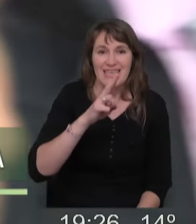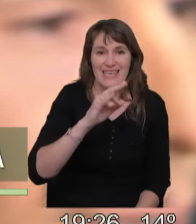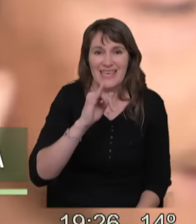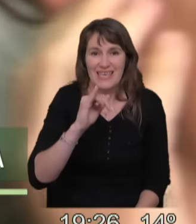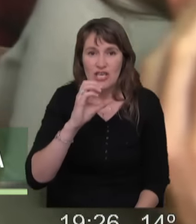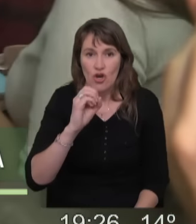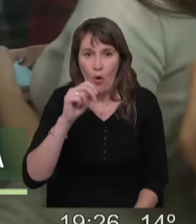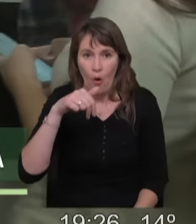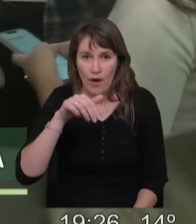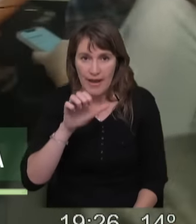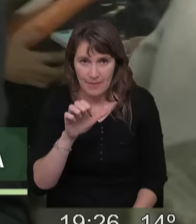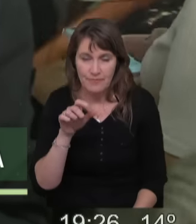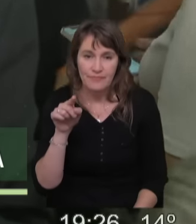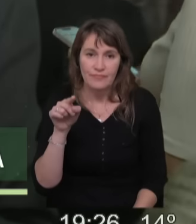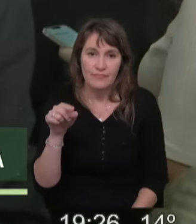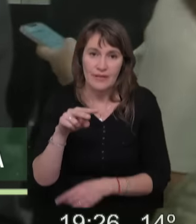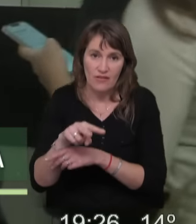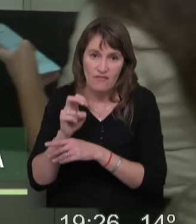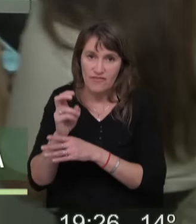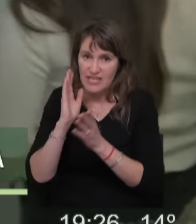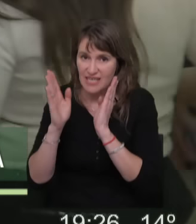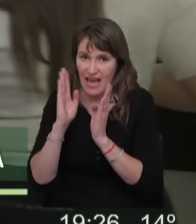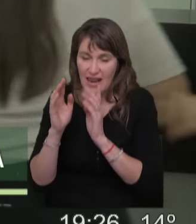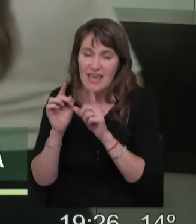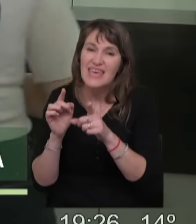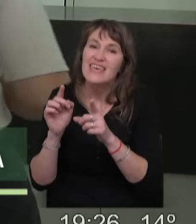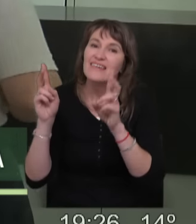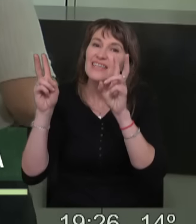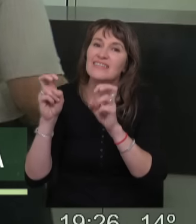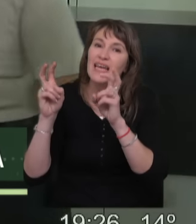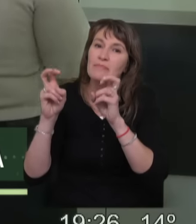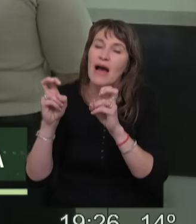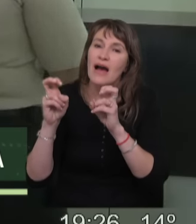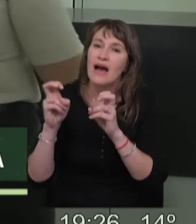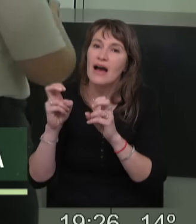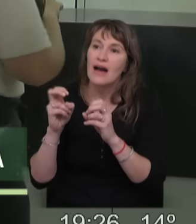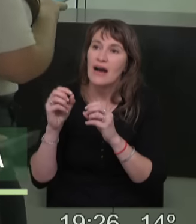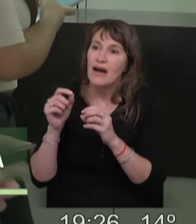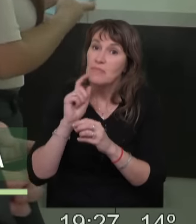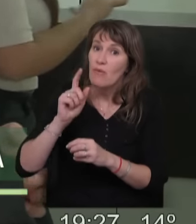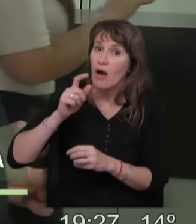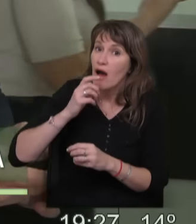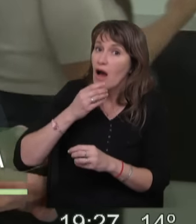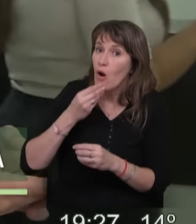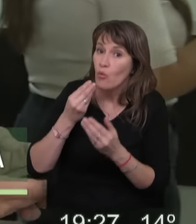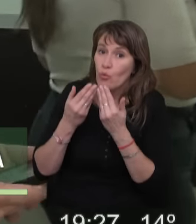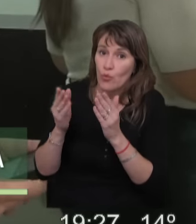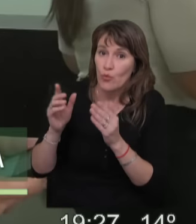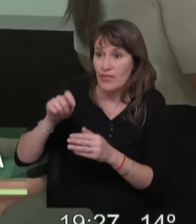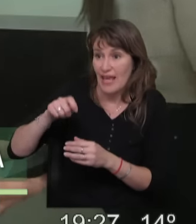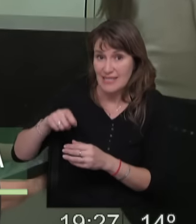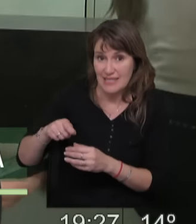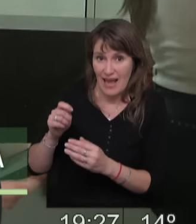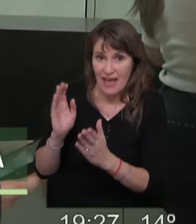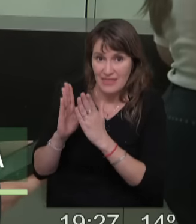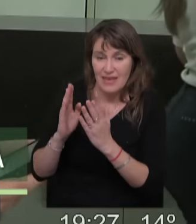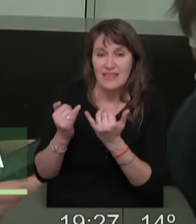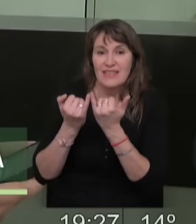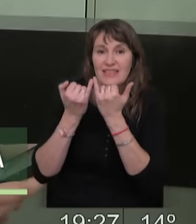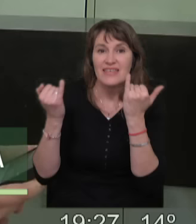momentos, justamente refiriéndose brevemente a lo que fue la audiencia de esta jornada y, bueno, este chat que en la jornada de hoy publica